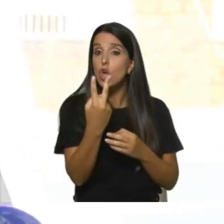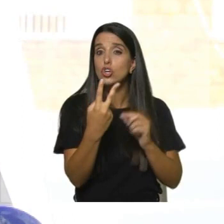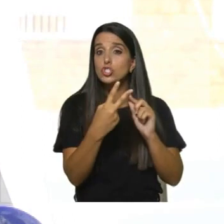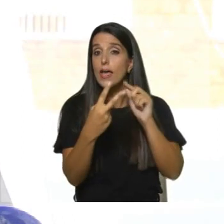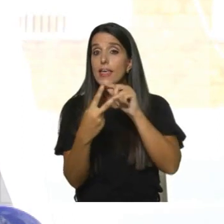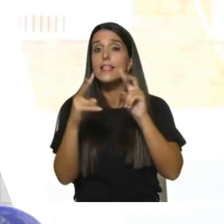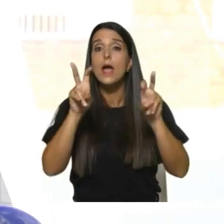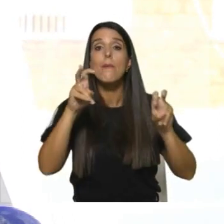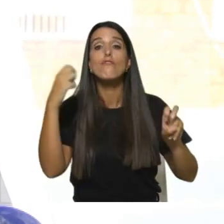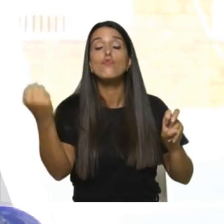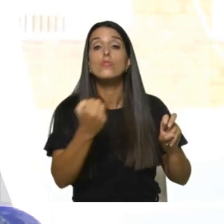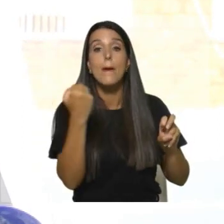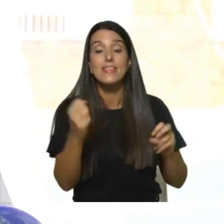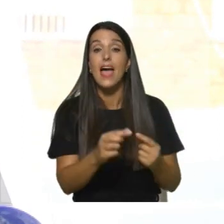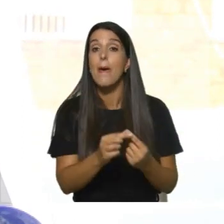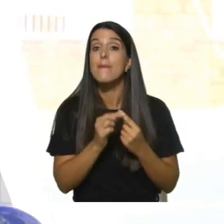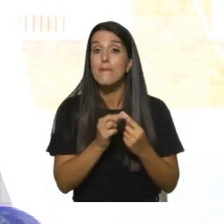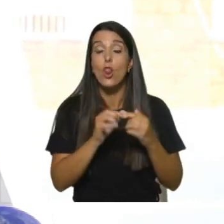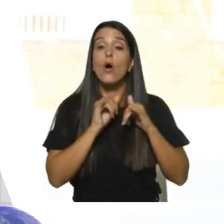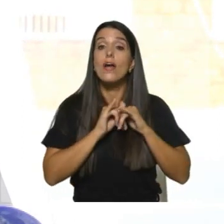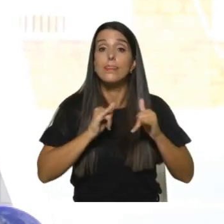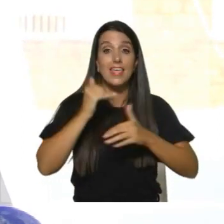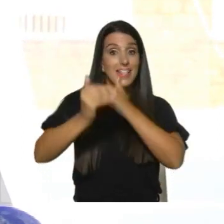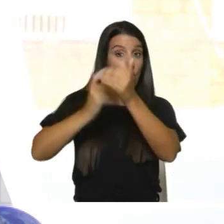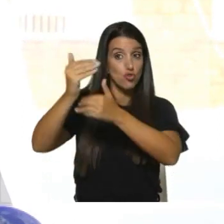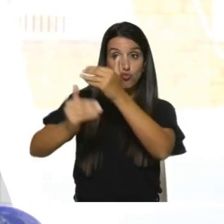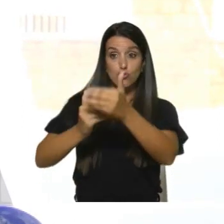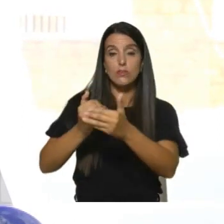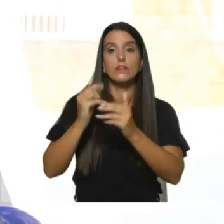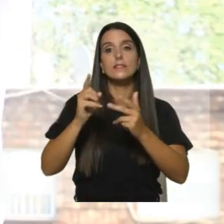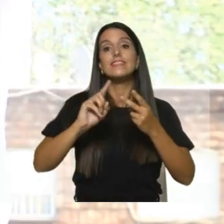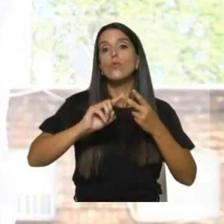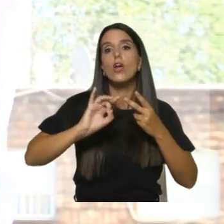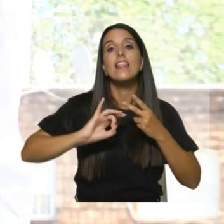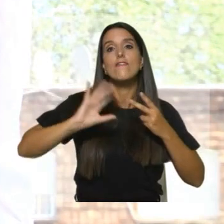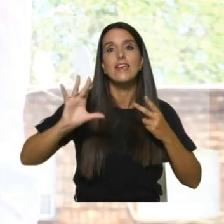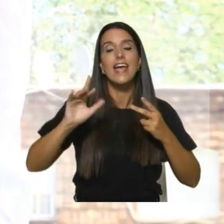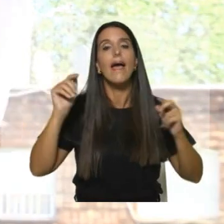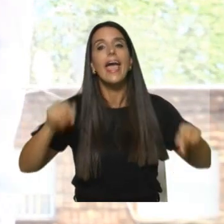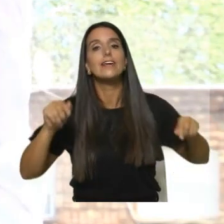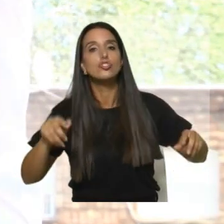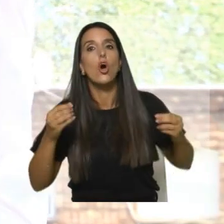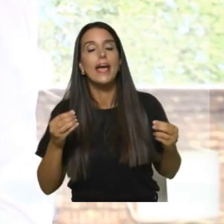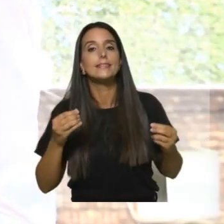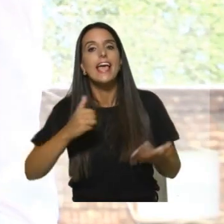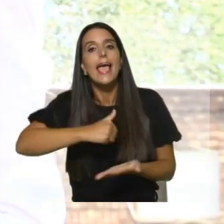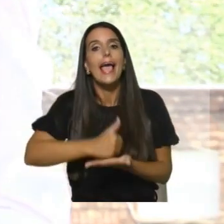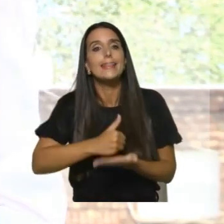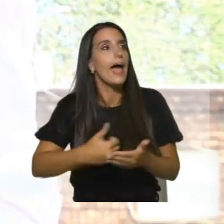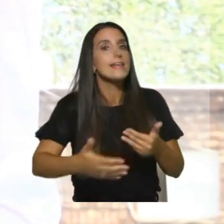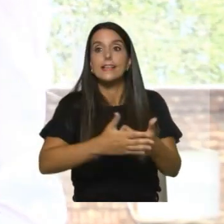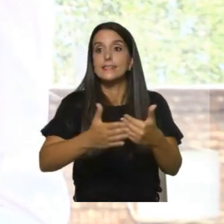son fundamentales: la promoción del desarrollo y la libertad. Esto es presencia y